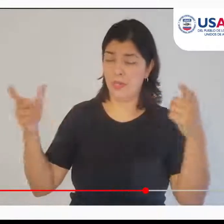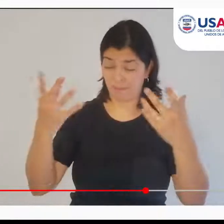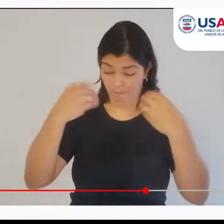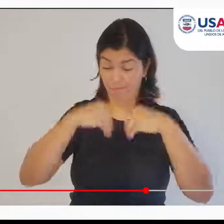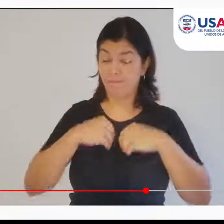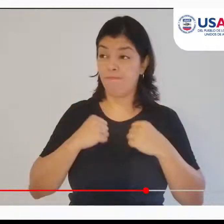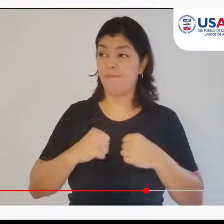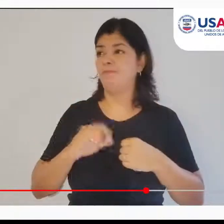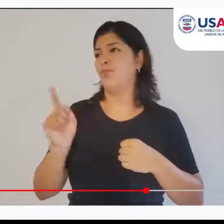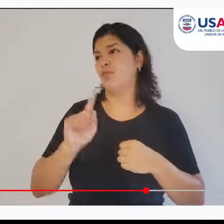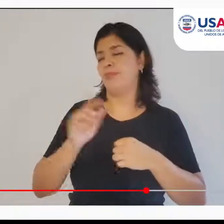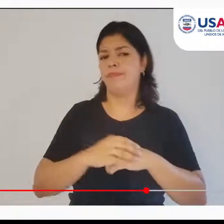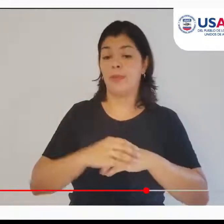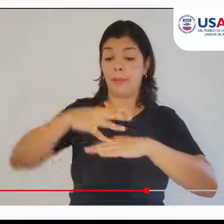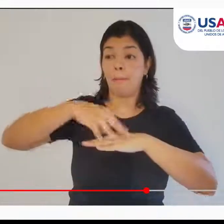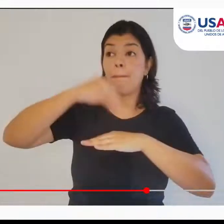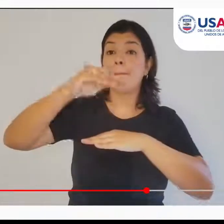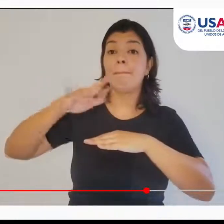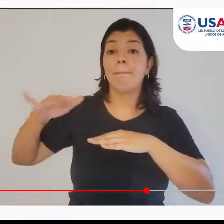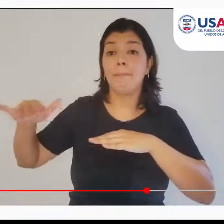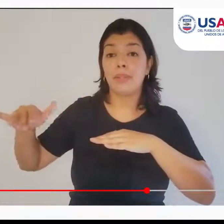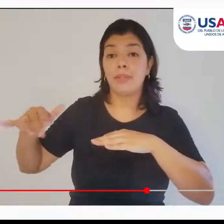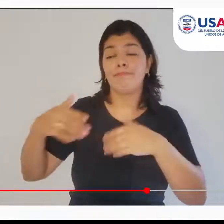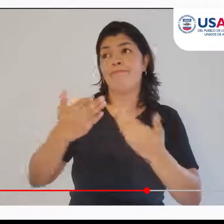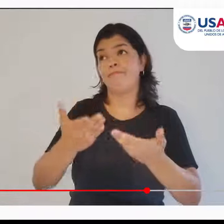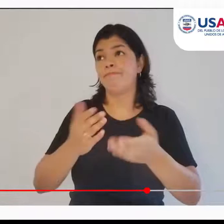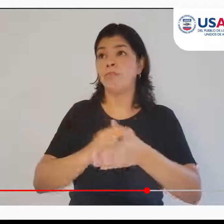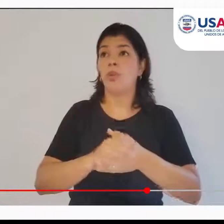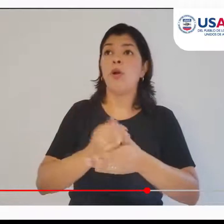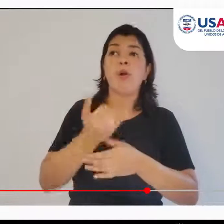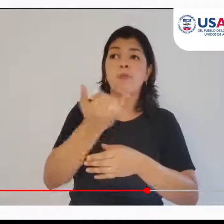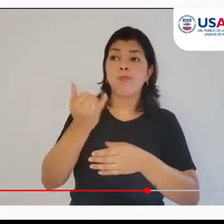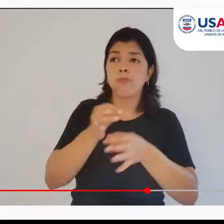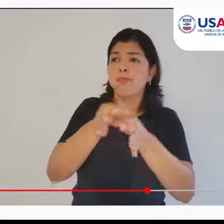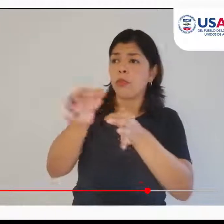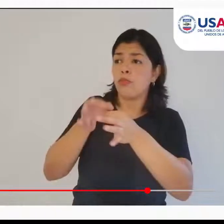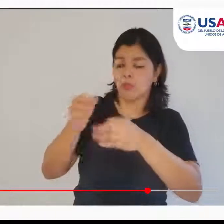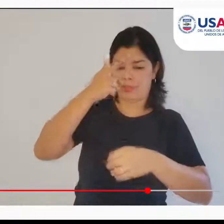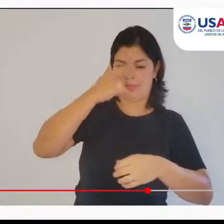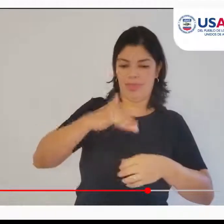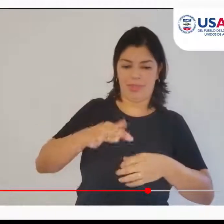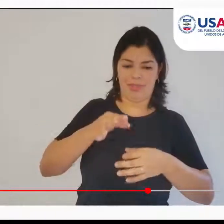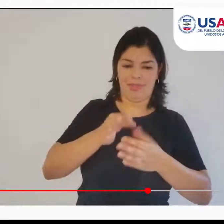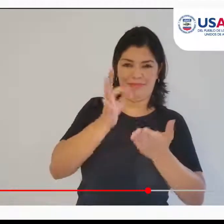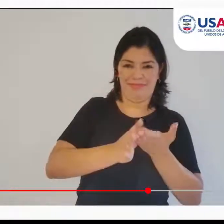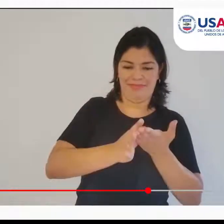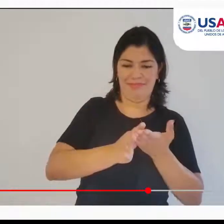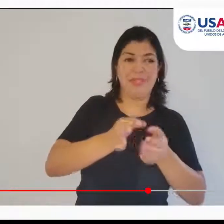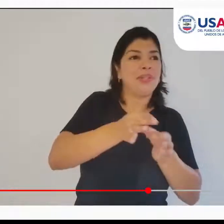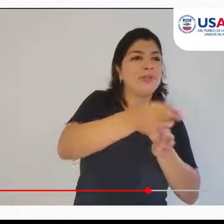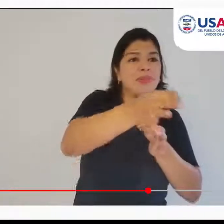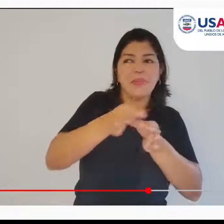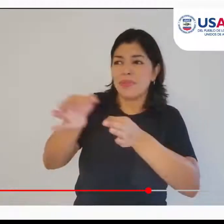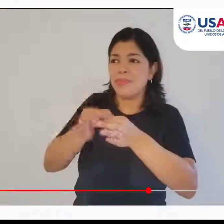la comunicación. En el Magdalena tenemos la situación de que los pueblos que están de pronto retirados de